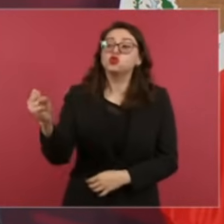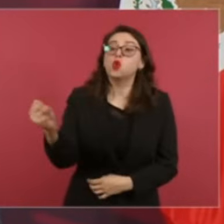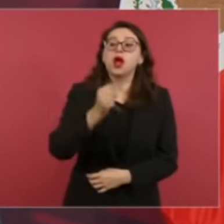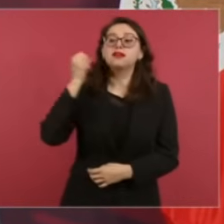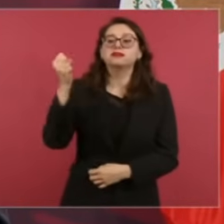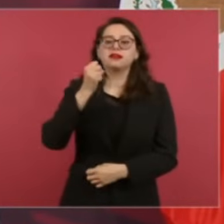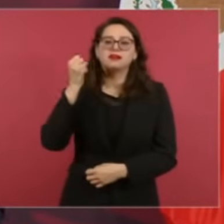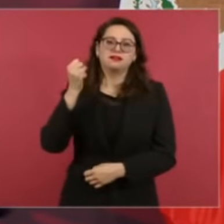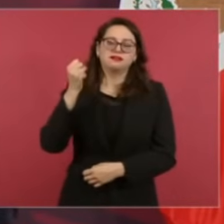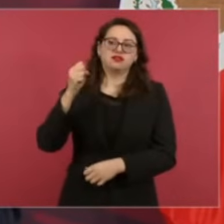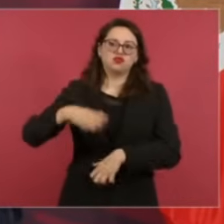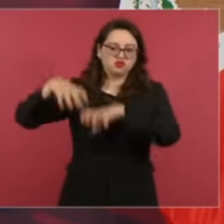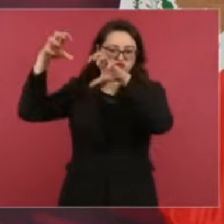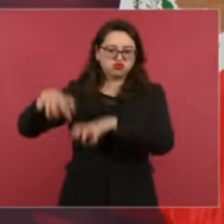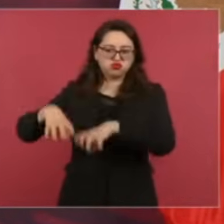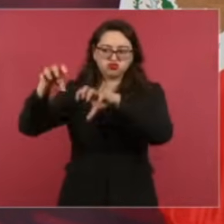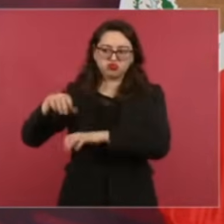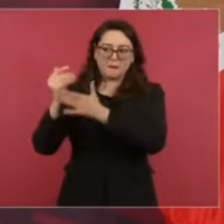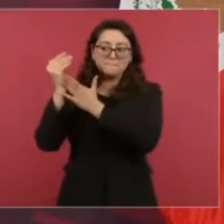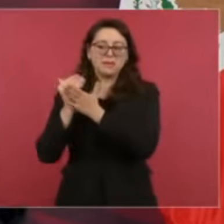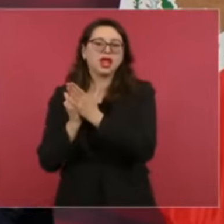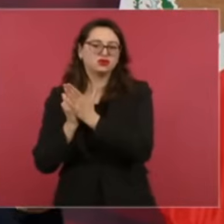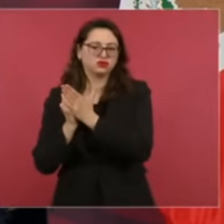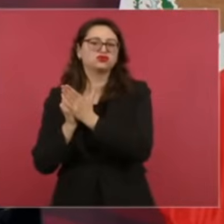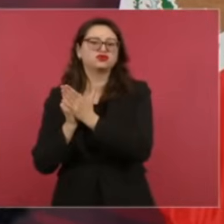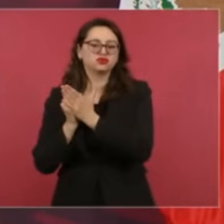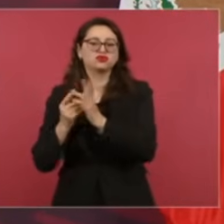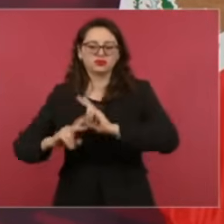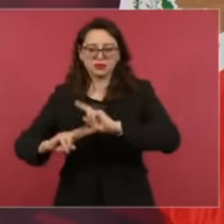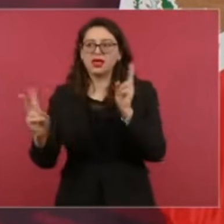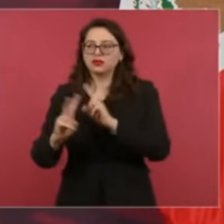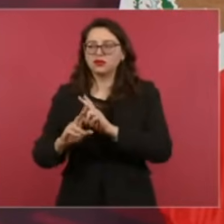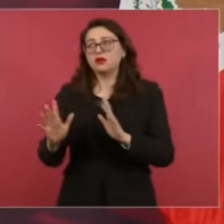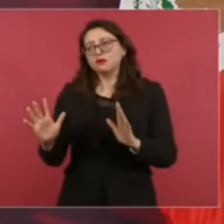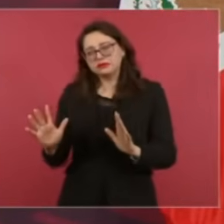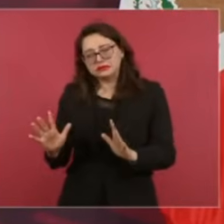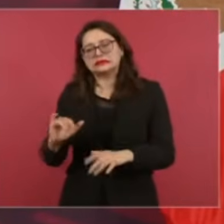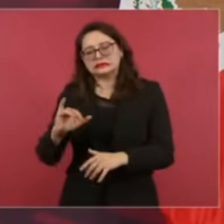Por eso tenemos que salir adelante y